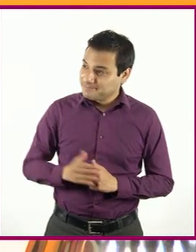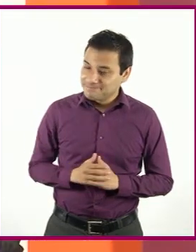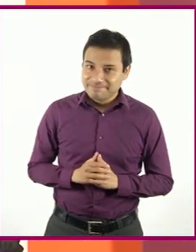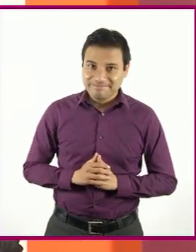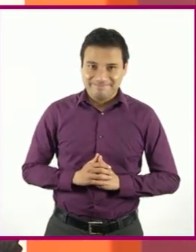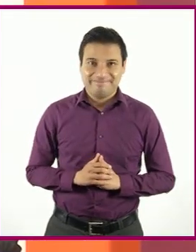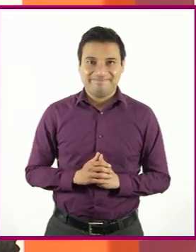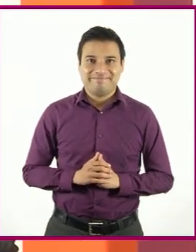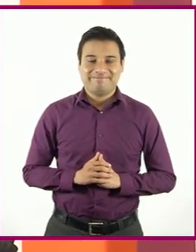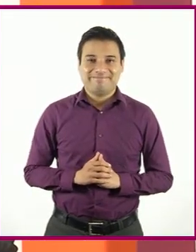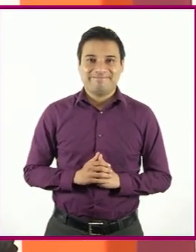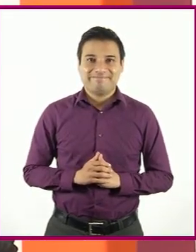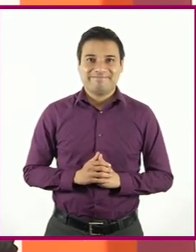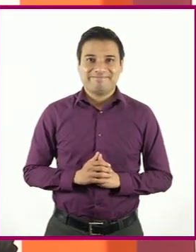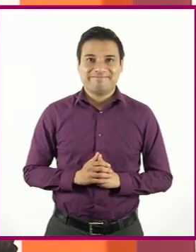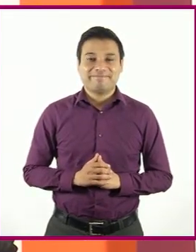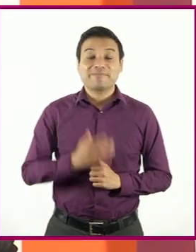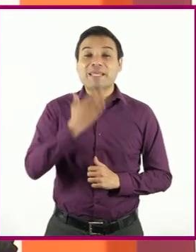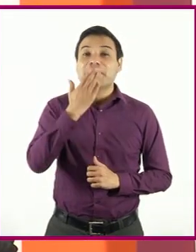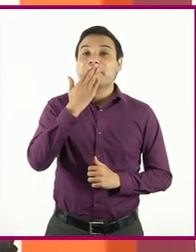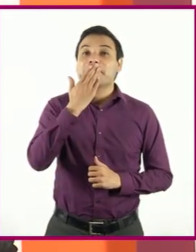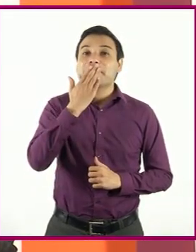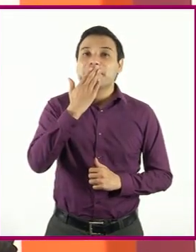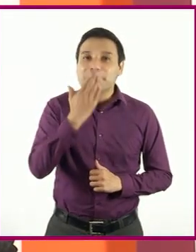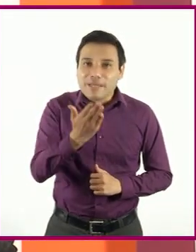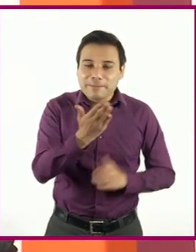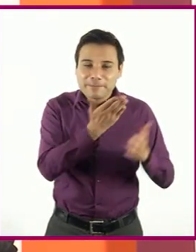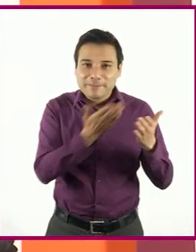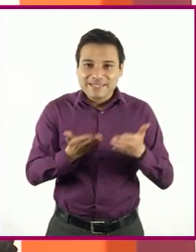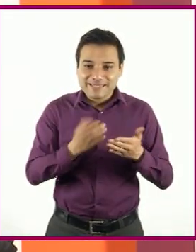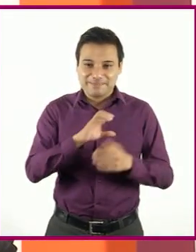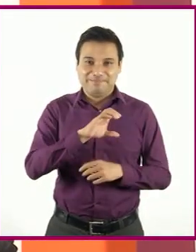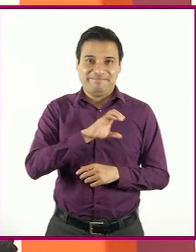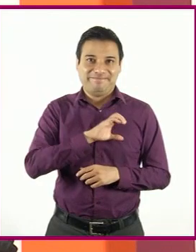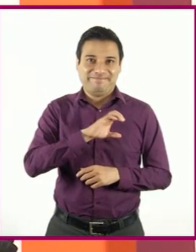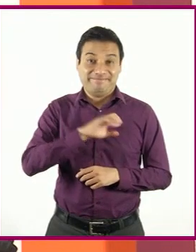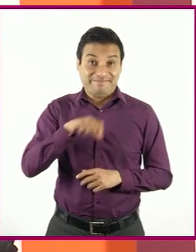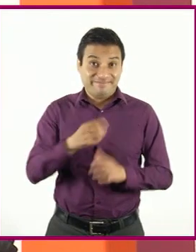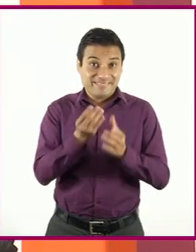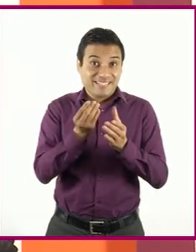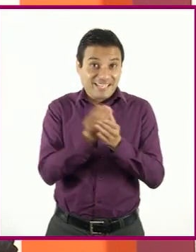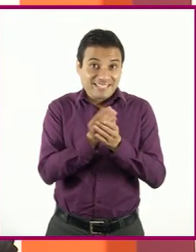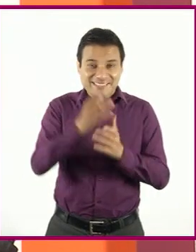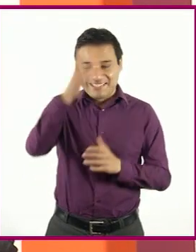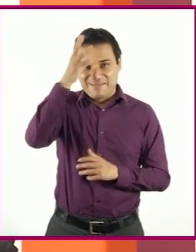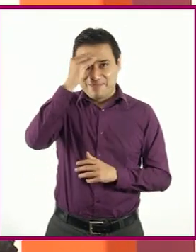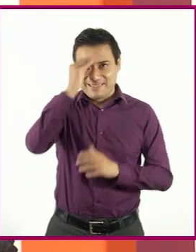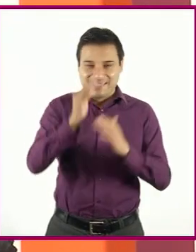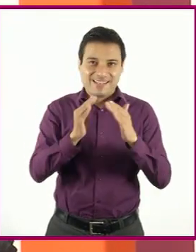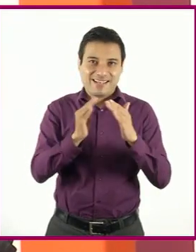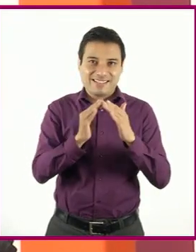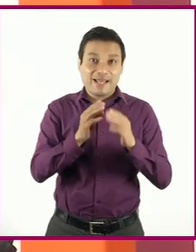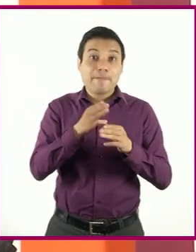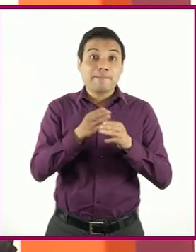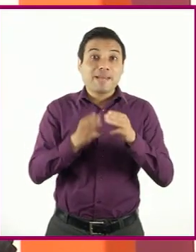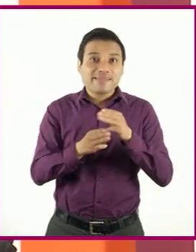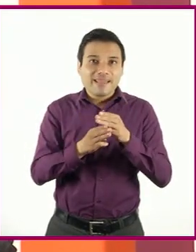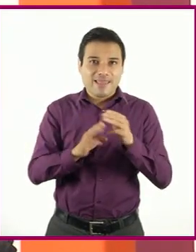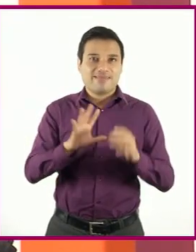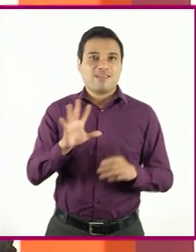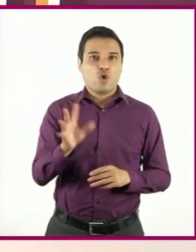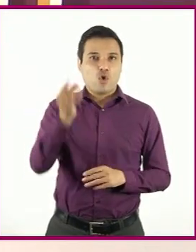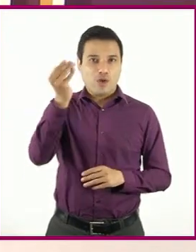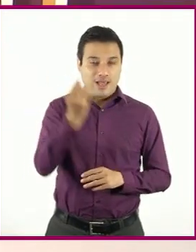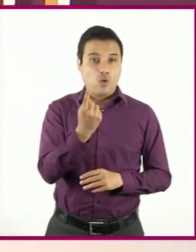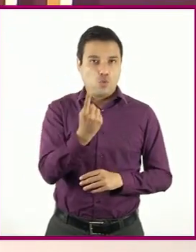Islas. Les damos la más cordial bienvenida a esta nueva sesión de Aprende en Casa, de la asignatura de Tecnología Primer